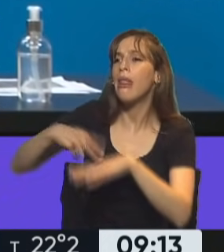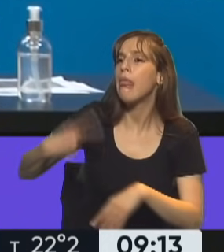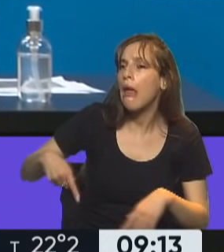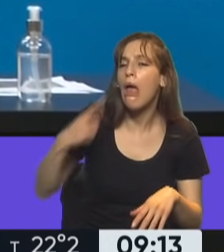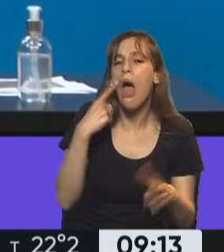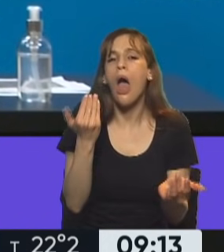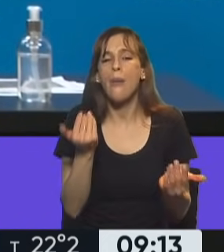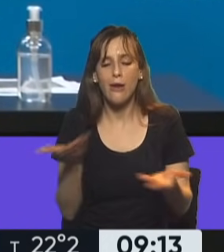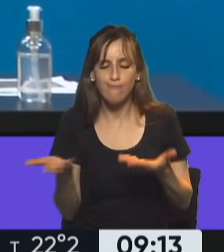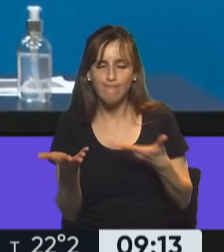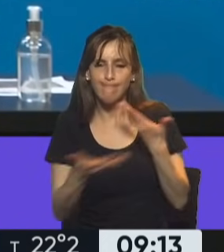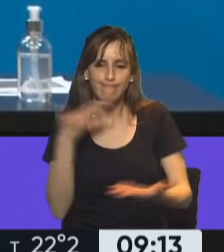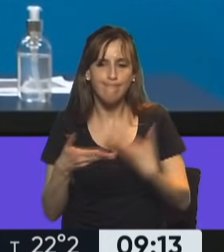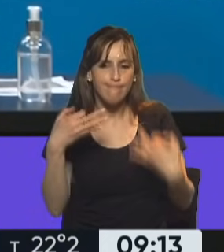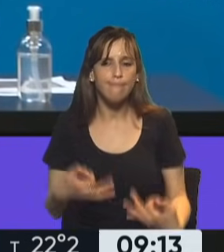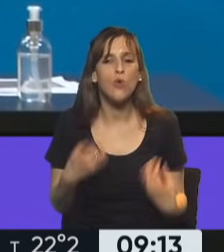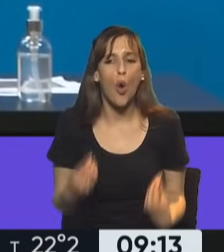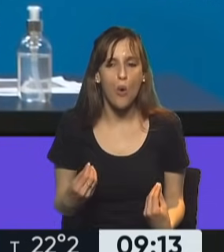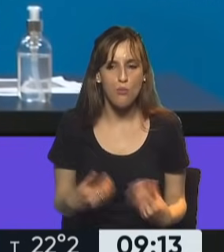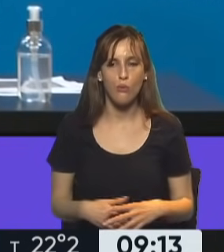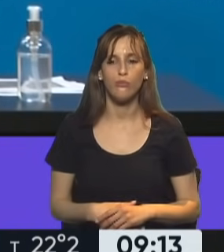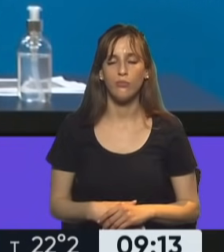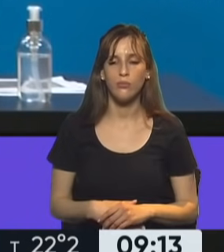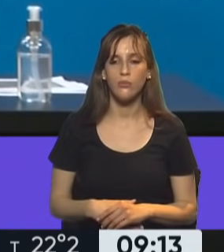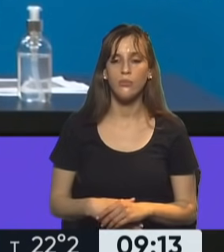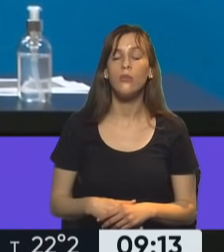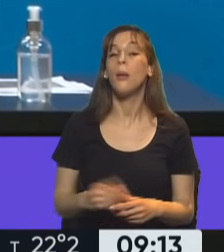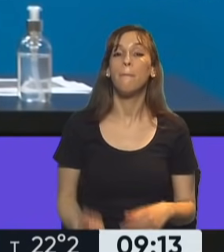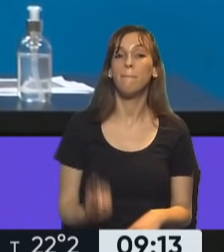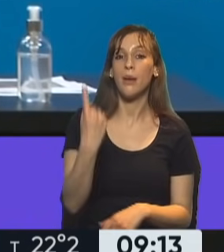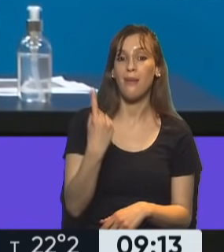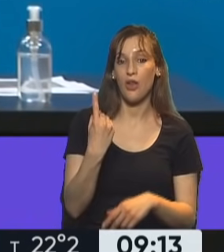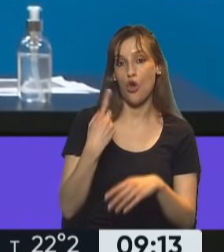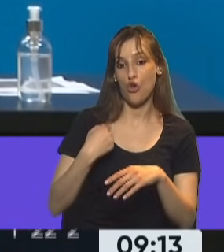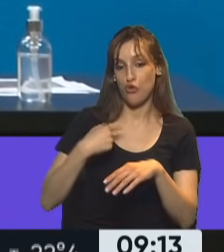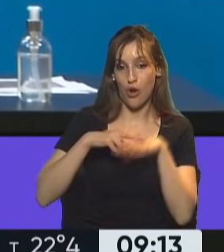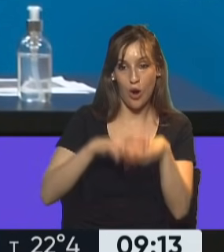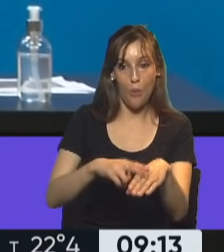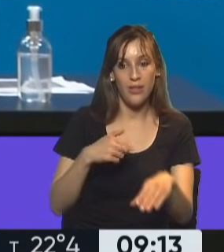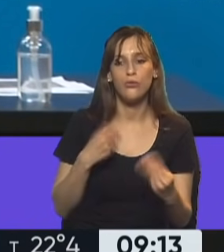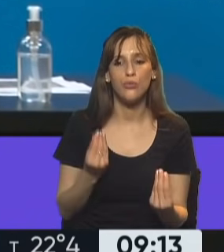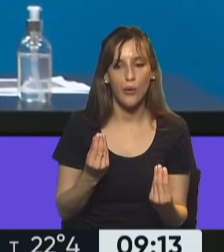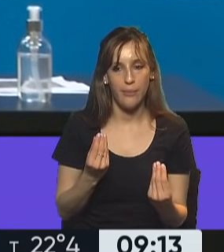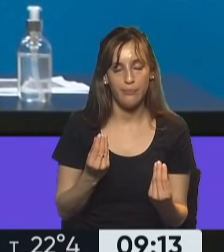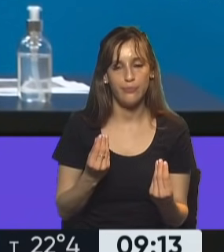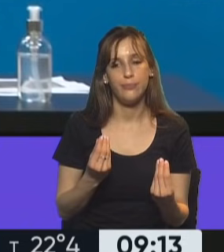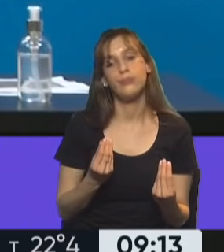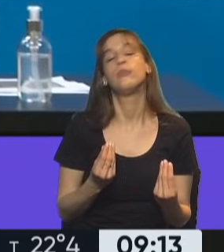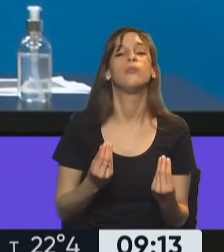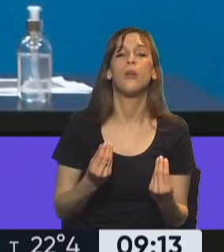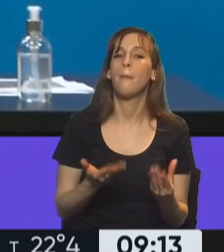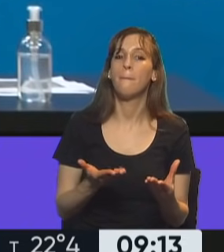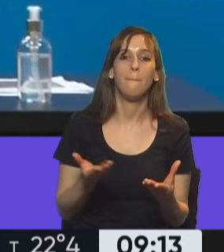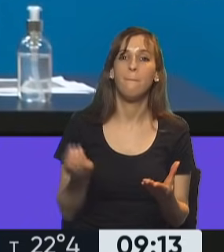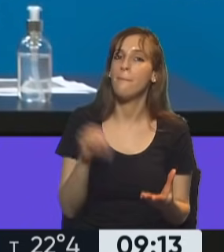nuevas recomendaciones. La primera recomendación es avanzar en las coberturas de